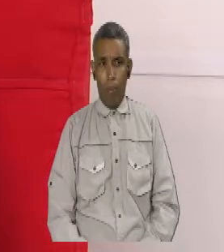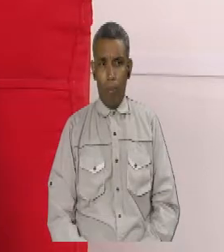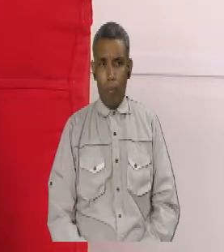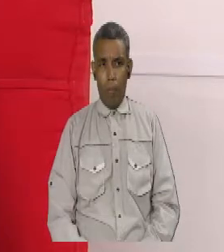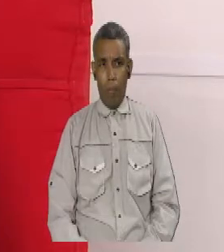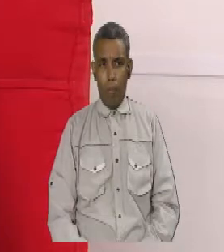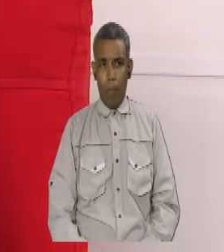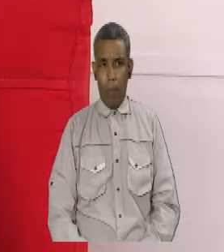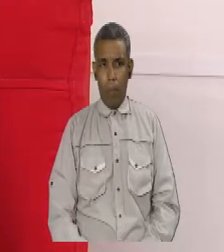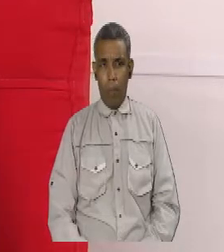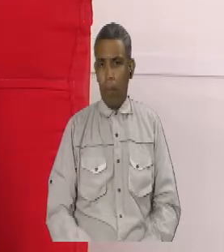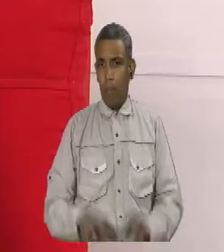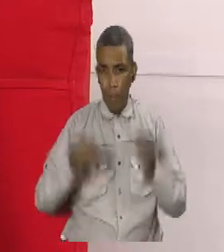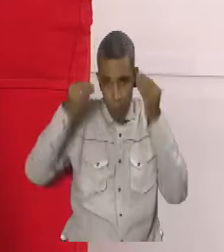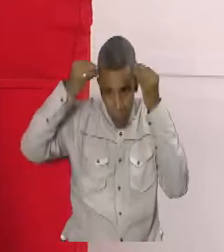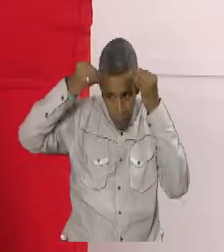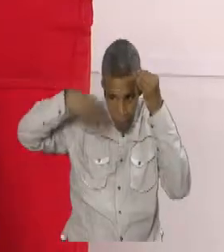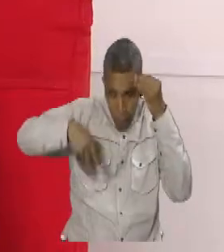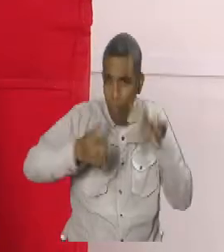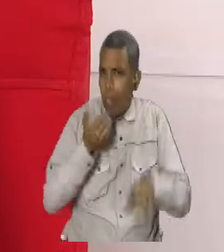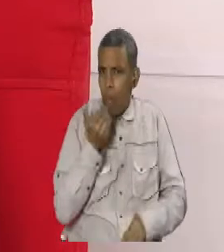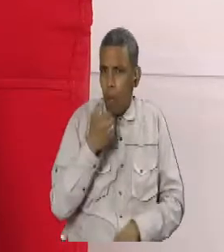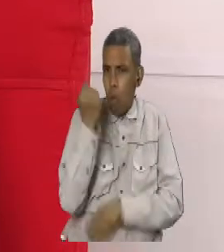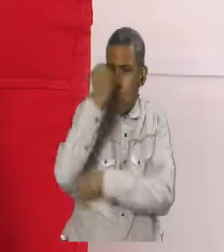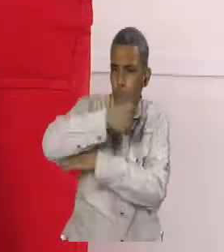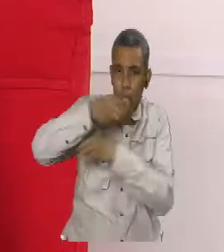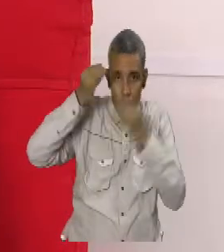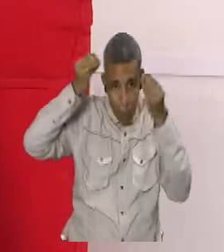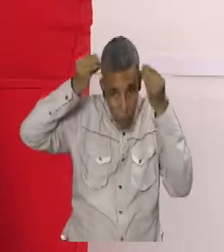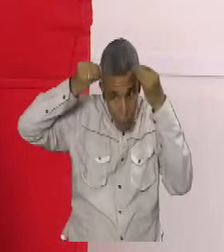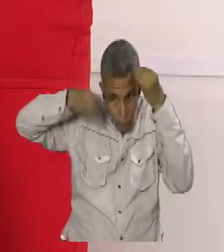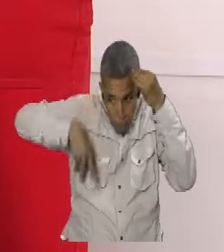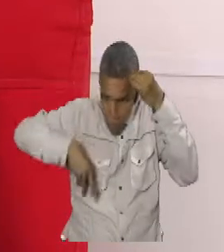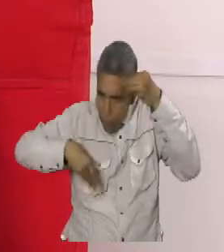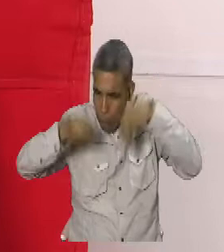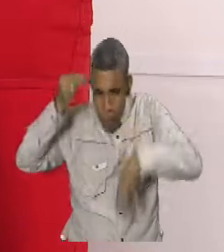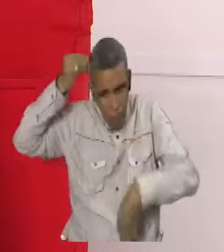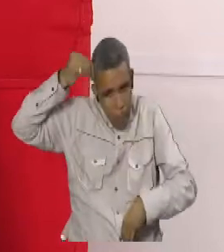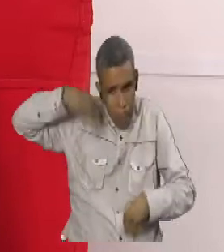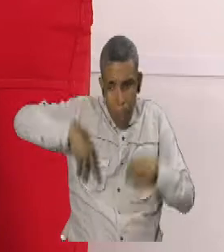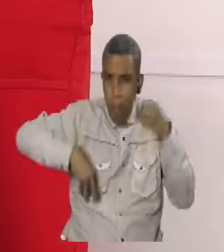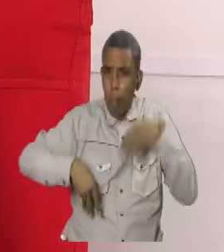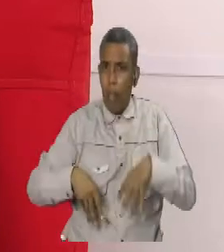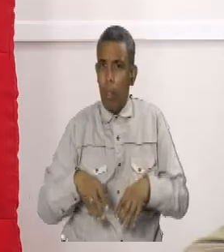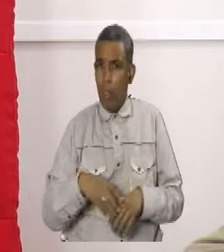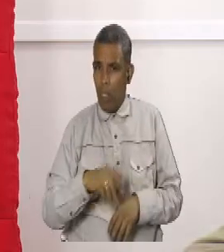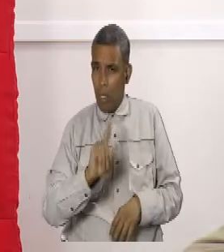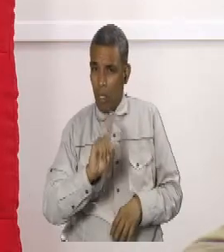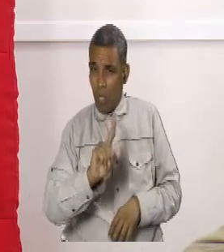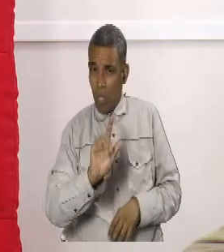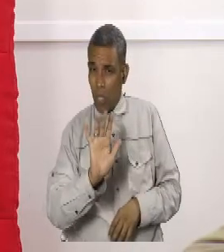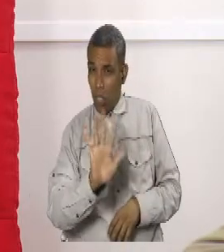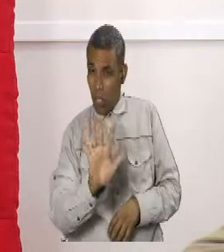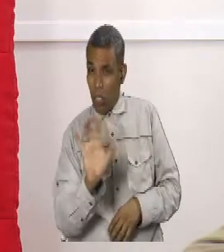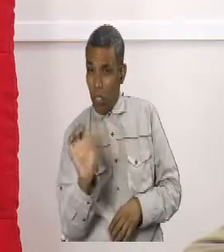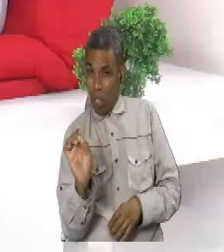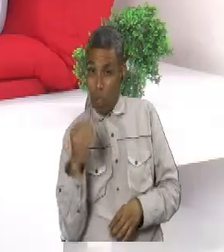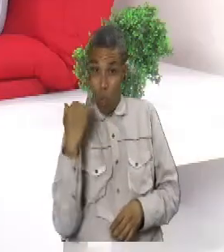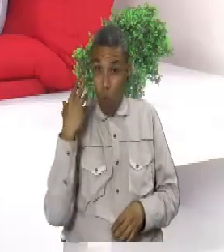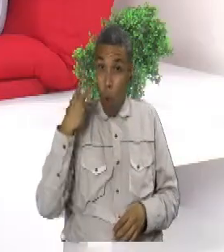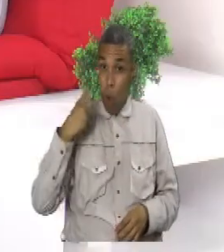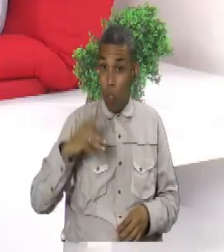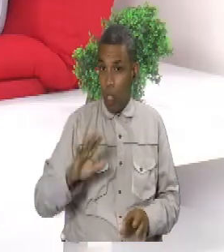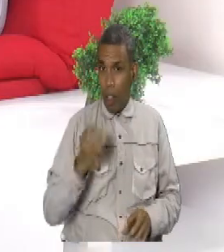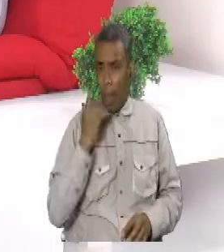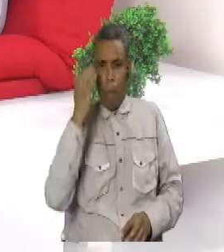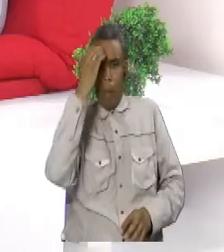cabellos a 150 cabellos diarios. Es muy difícil juzgarlo. Increíble, 150 cabellos diarios. Bueno,